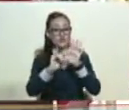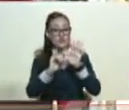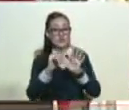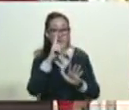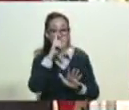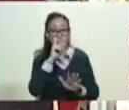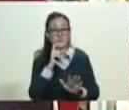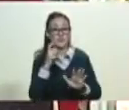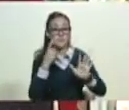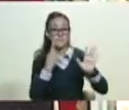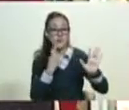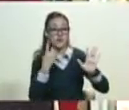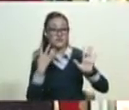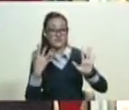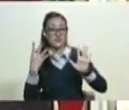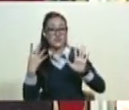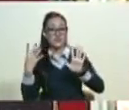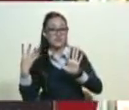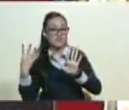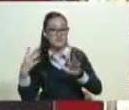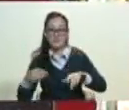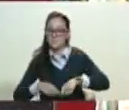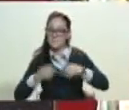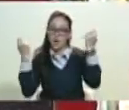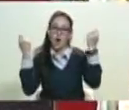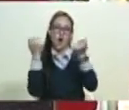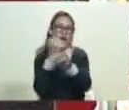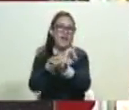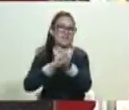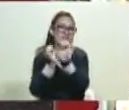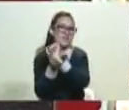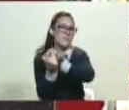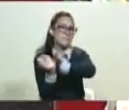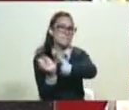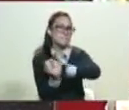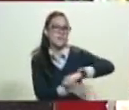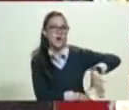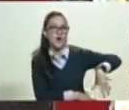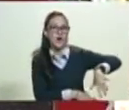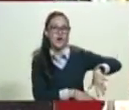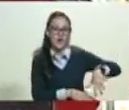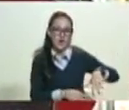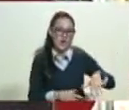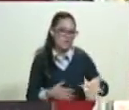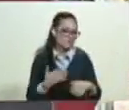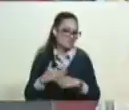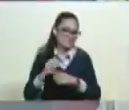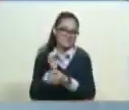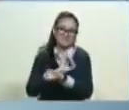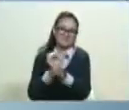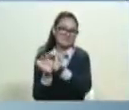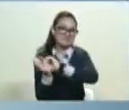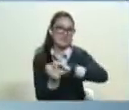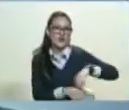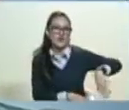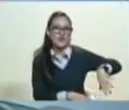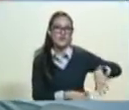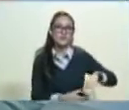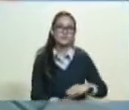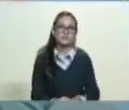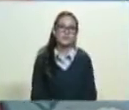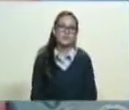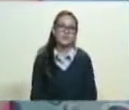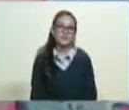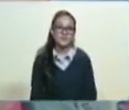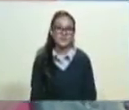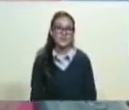de 1999, rompíamos las cadenas de la dominación, de la esclavitud, y dábamos también,